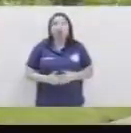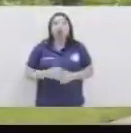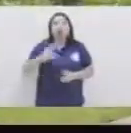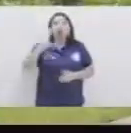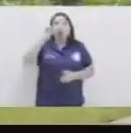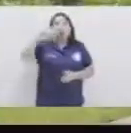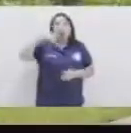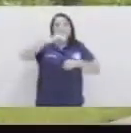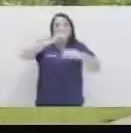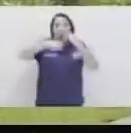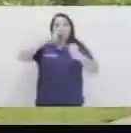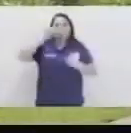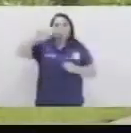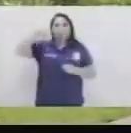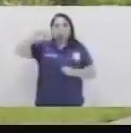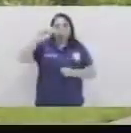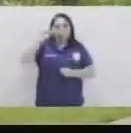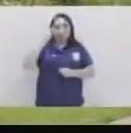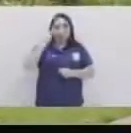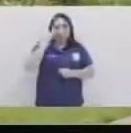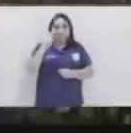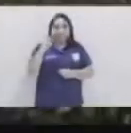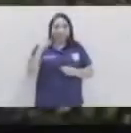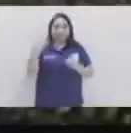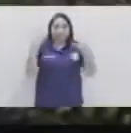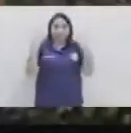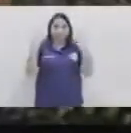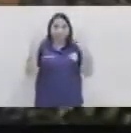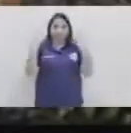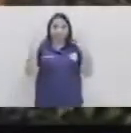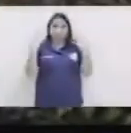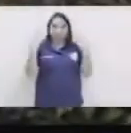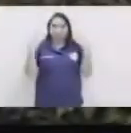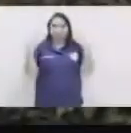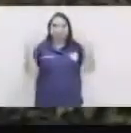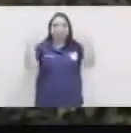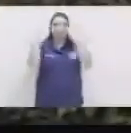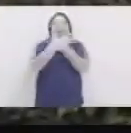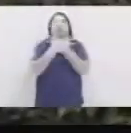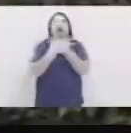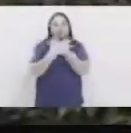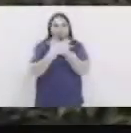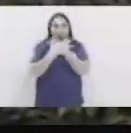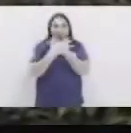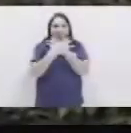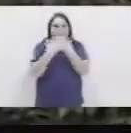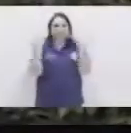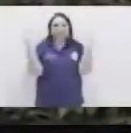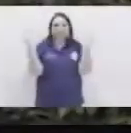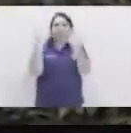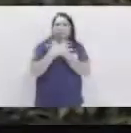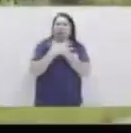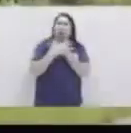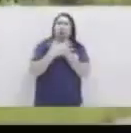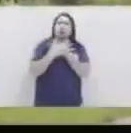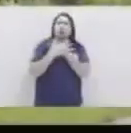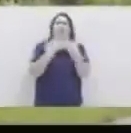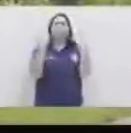Confundir, llevo mis dos palmas que van a ver hacia atrás y las voy a cruzar en frente de mi cara, es